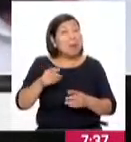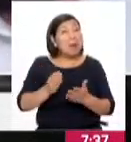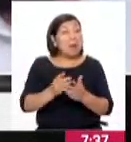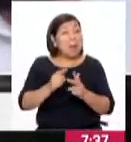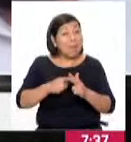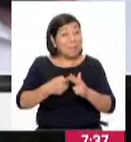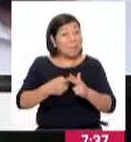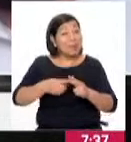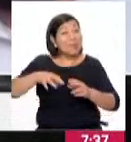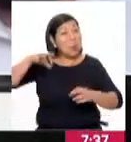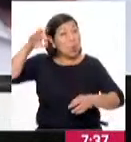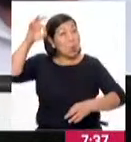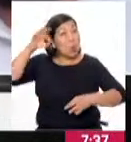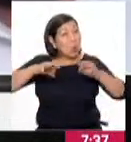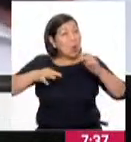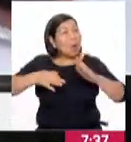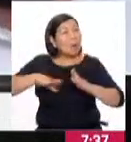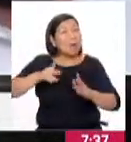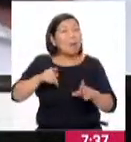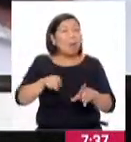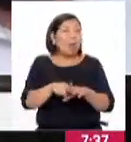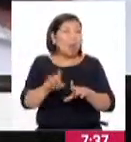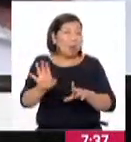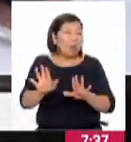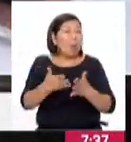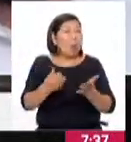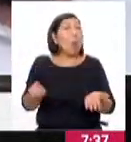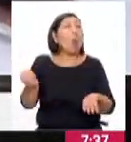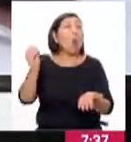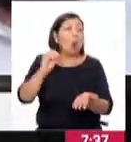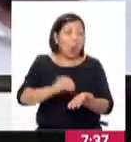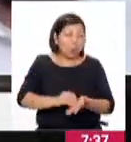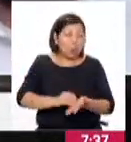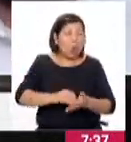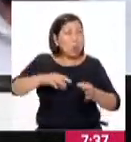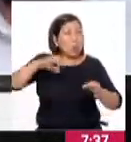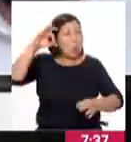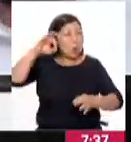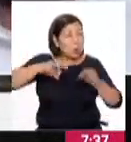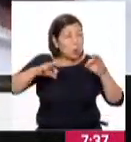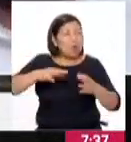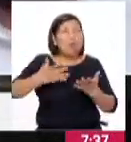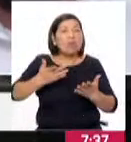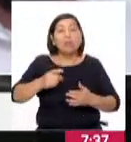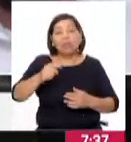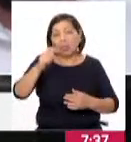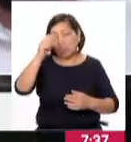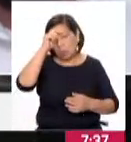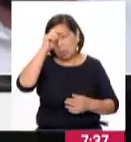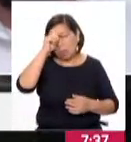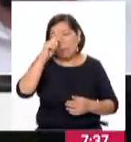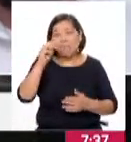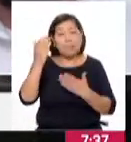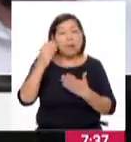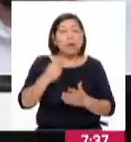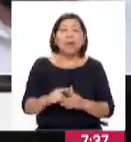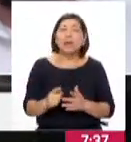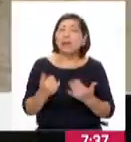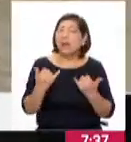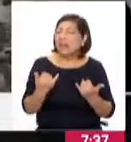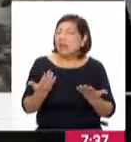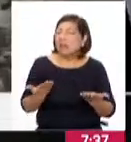hace unas semanas en tumbes en piedra no entonces parece que se va a reanudar pero a partir de la próxima semana y perdón la ignorancia Pero